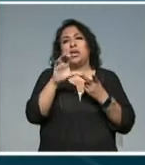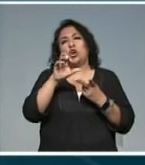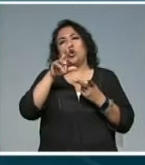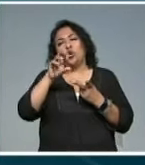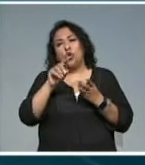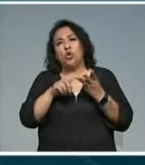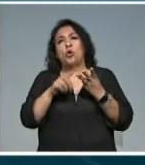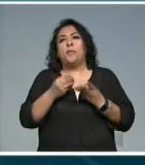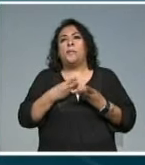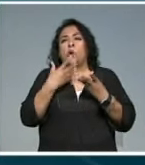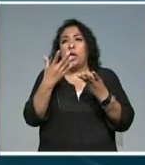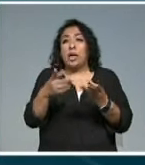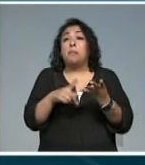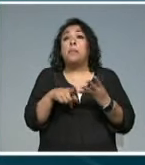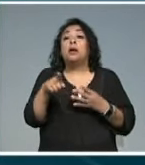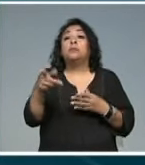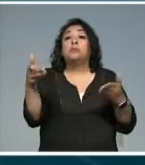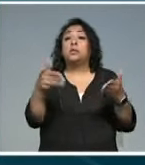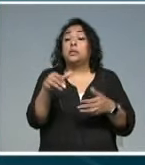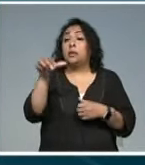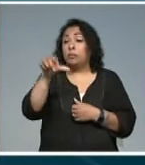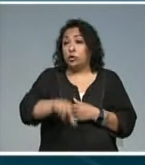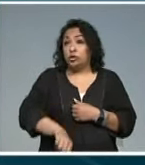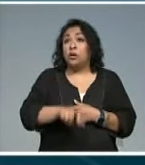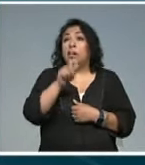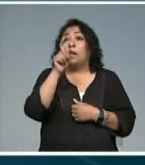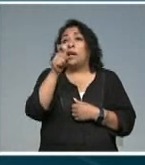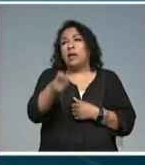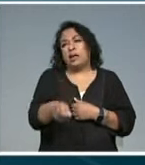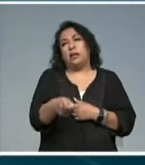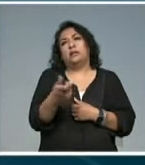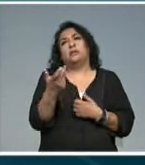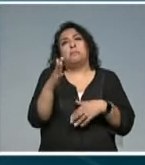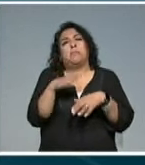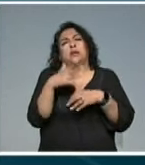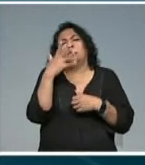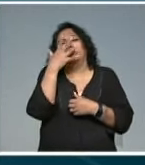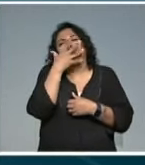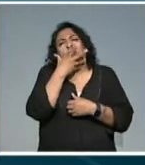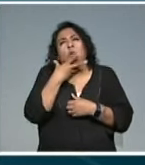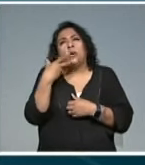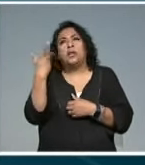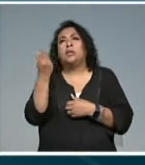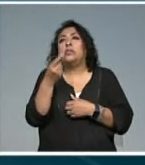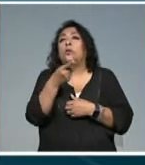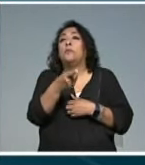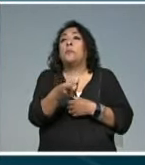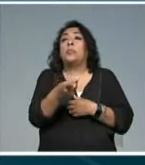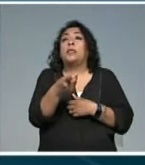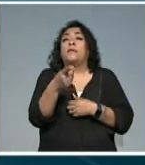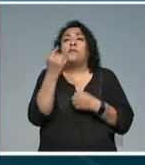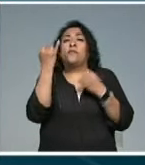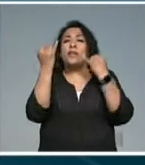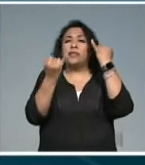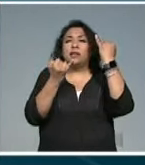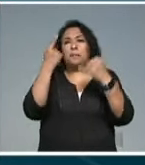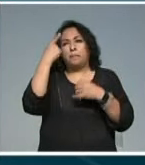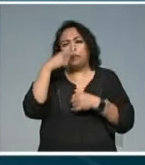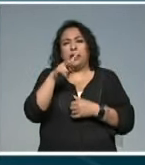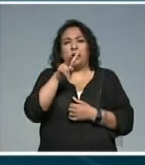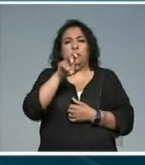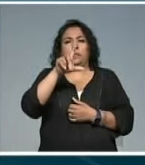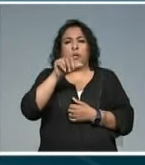corales, poemas sinfónicos, y lo que les presentamos a continuación, que es una de las piezas más bellas de su repertorio, que es una fantasía para